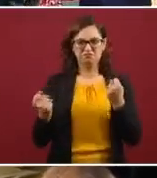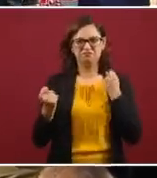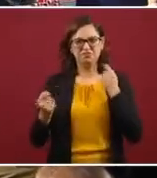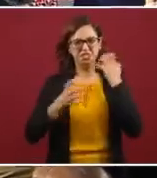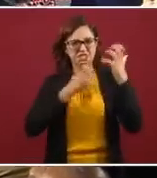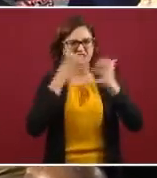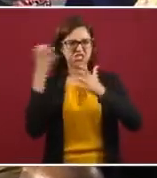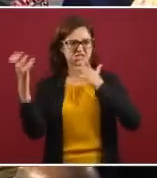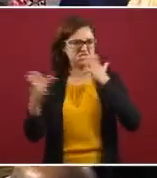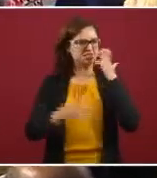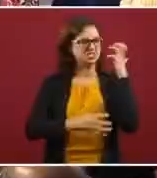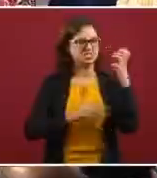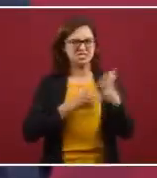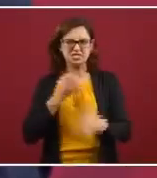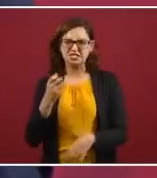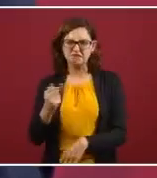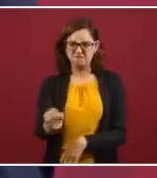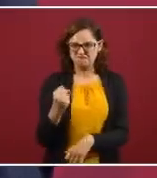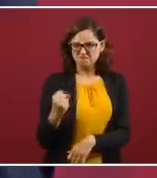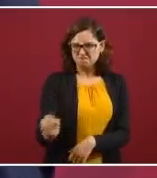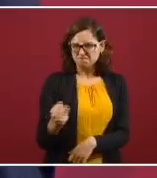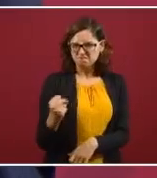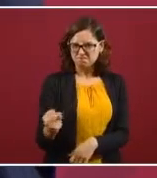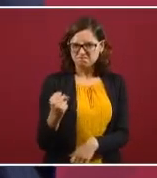gritando, pidiendo mano dura,